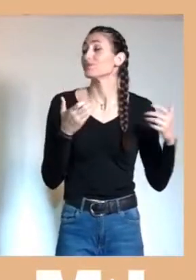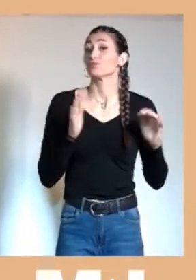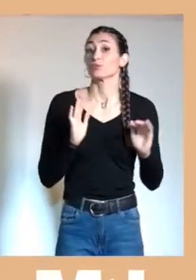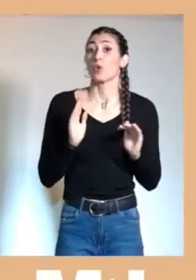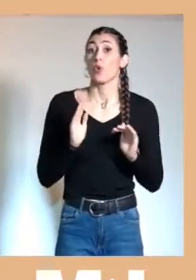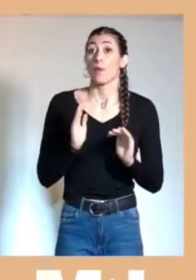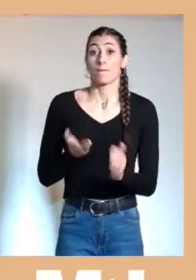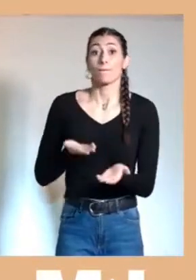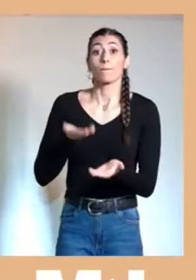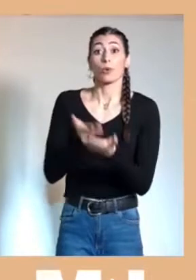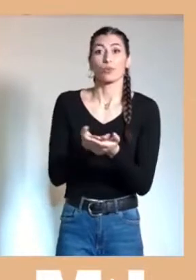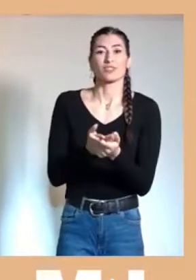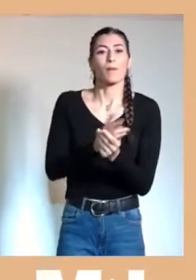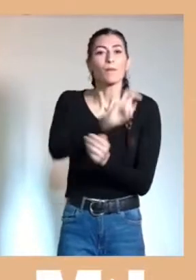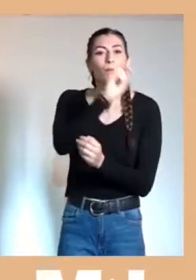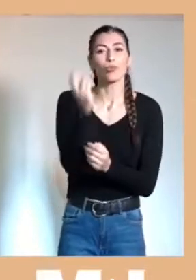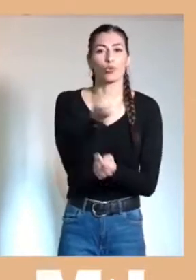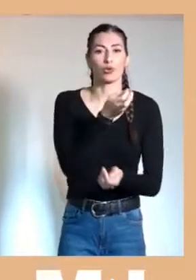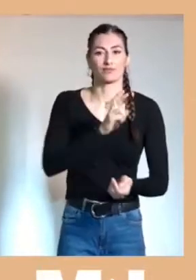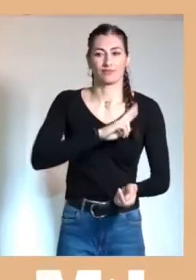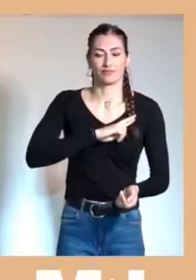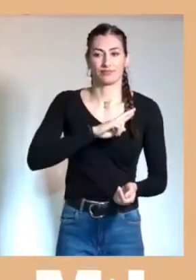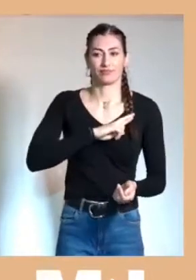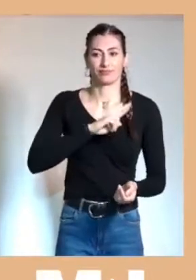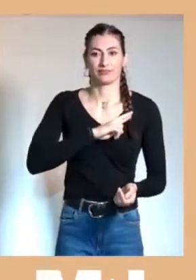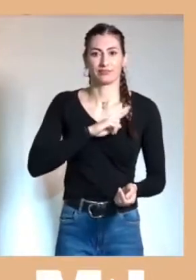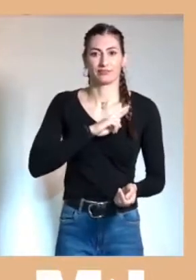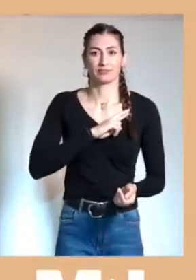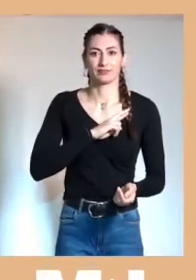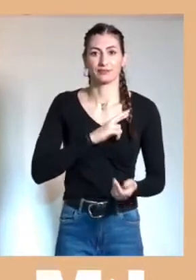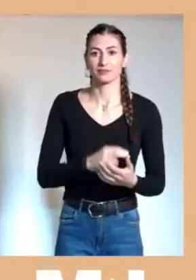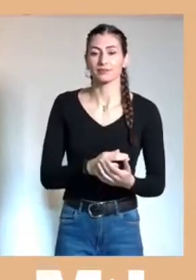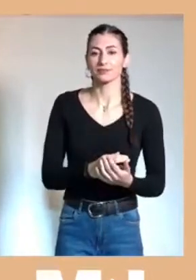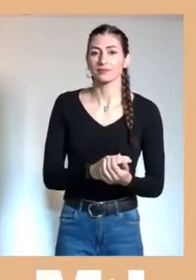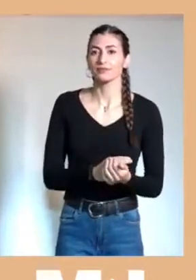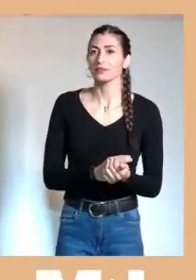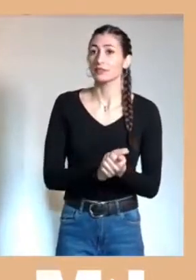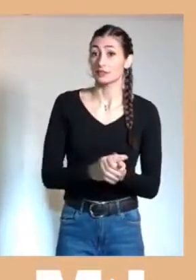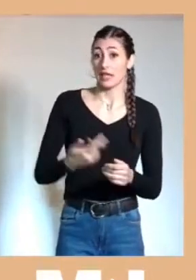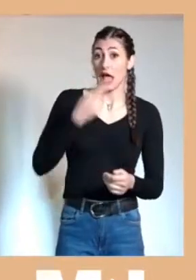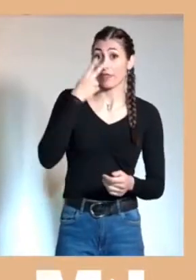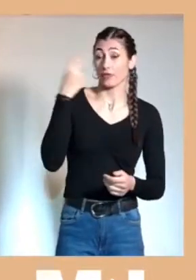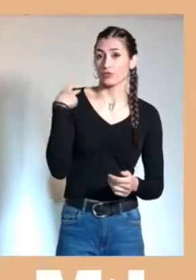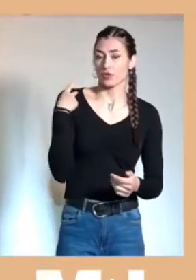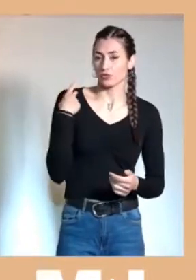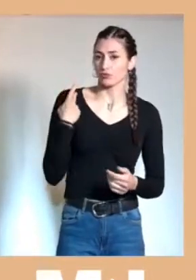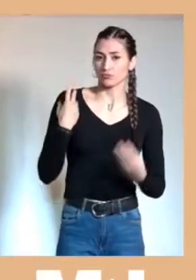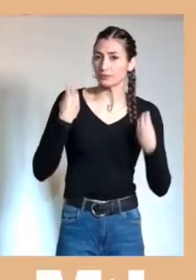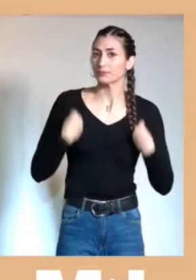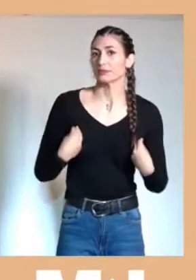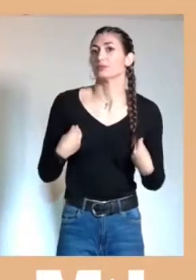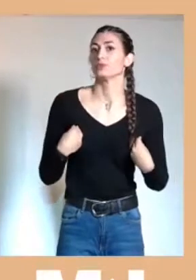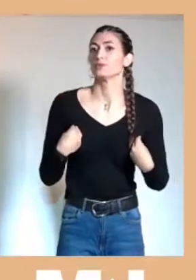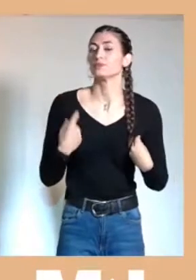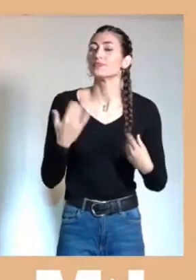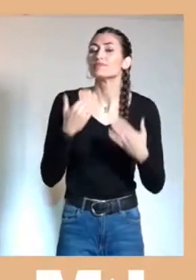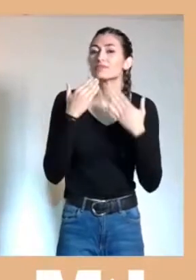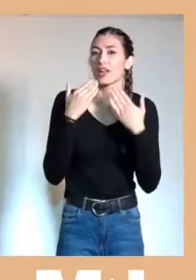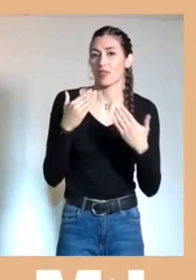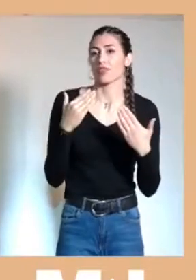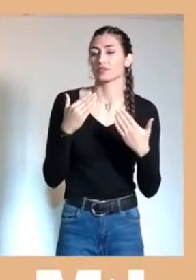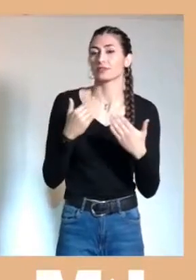de pluriconfesionalidad fue propuesta en este mismo escenario por mí hace 2 años. Y yo quiero dar las gracias